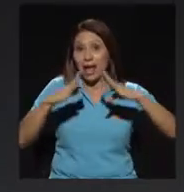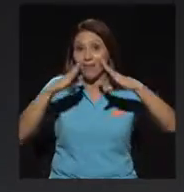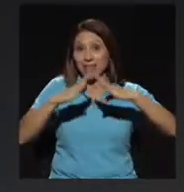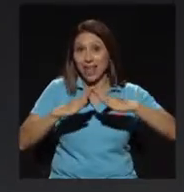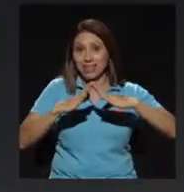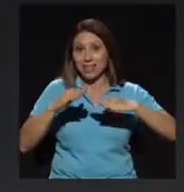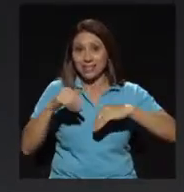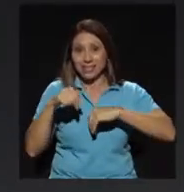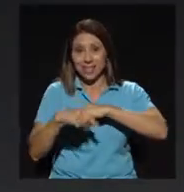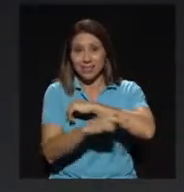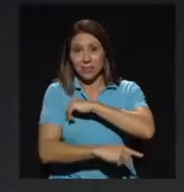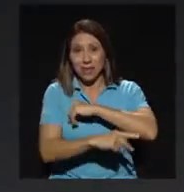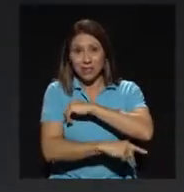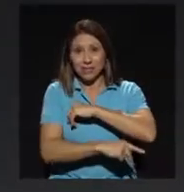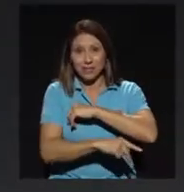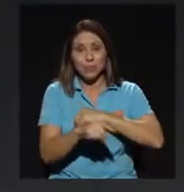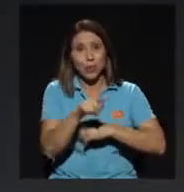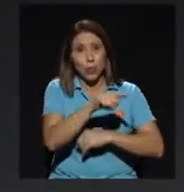mano en la bolsa.